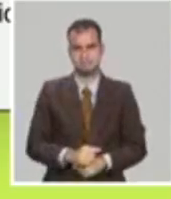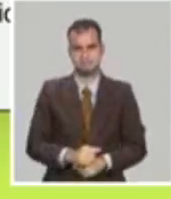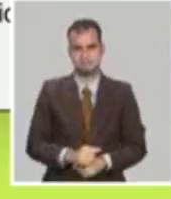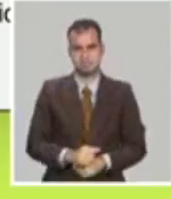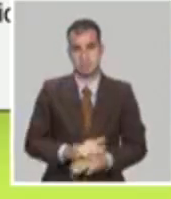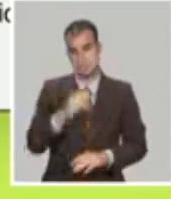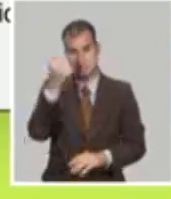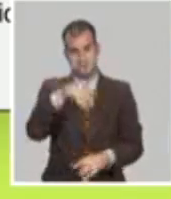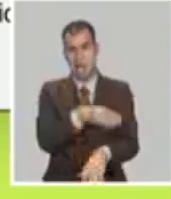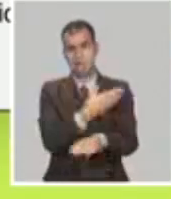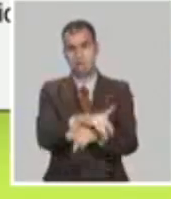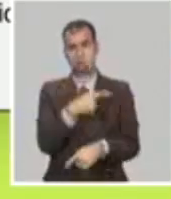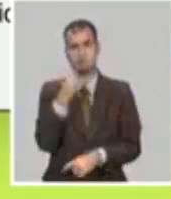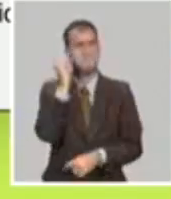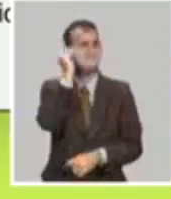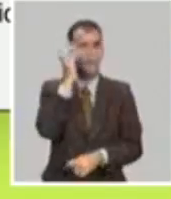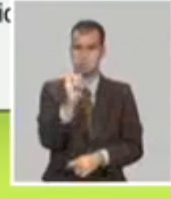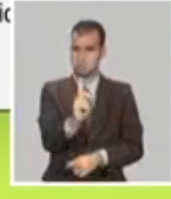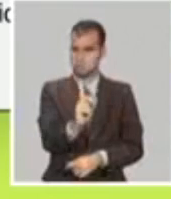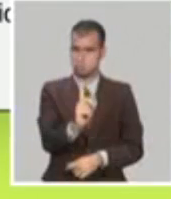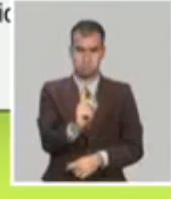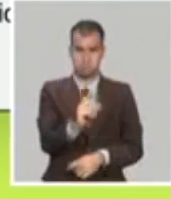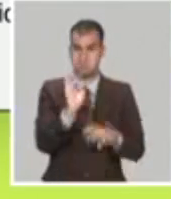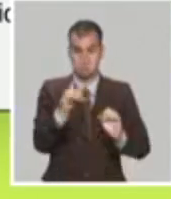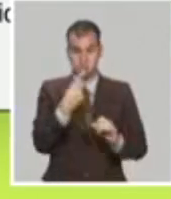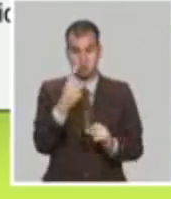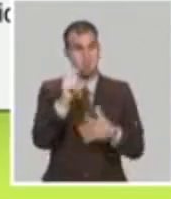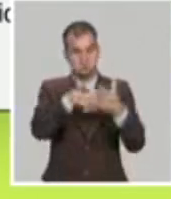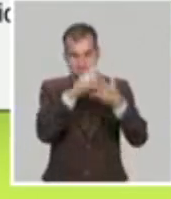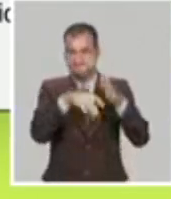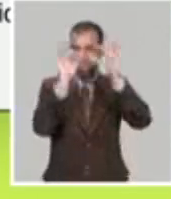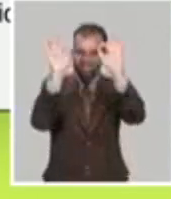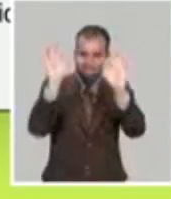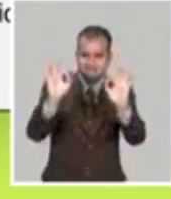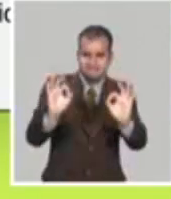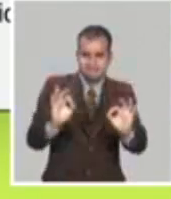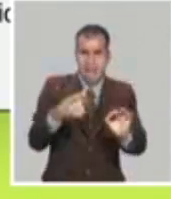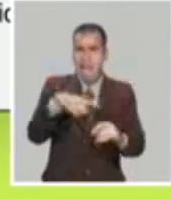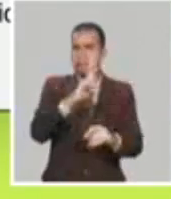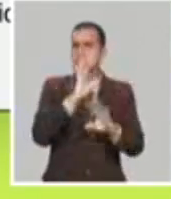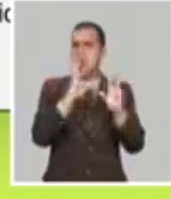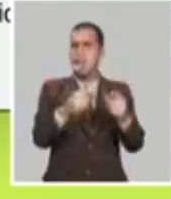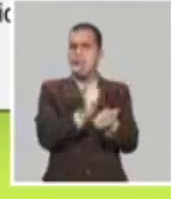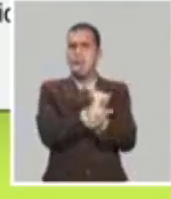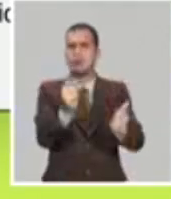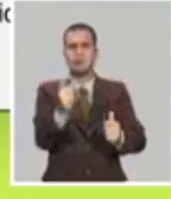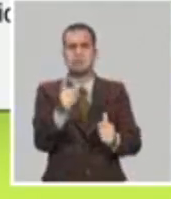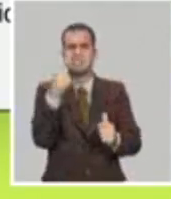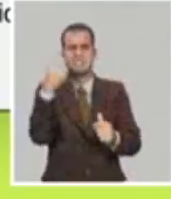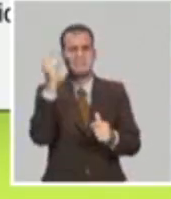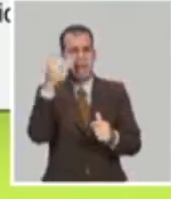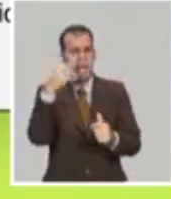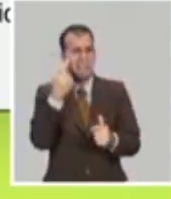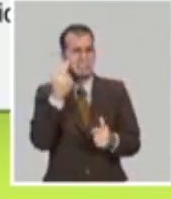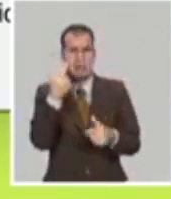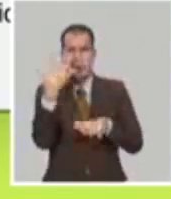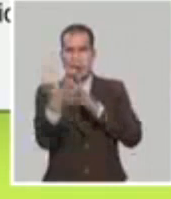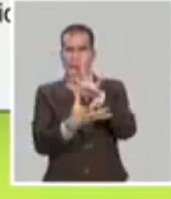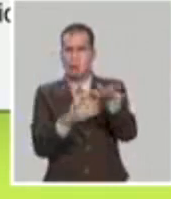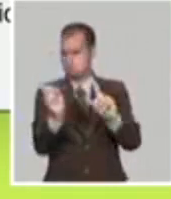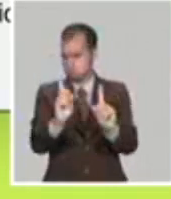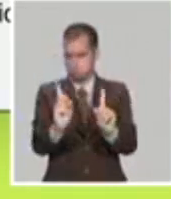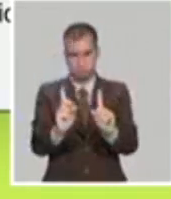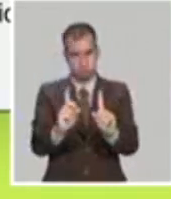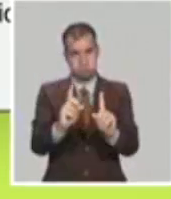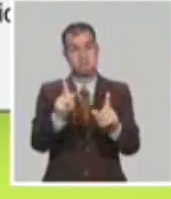habido durante el proceso de los ensayos clínicos. Lo va a ver en la intervención y lo va a ver cuando sea en la vacunación